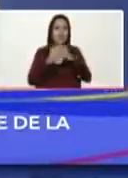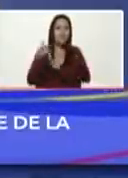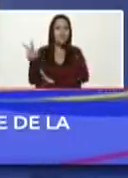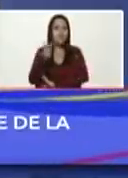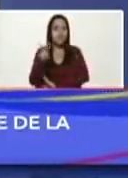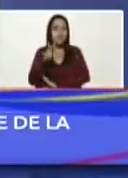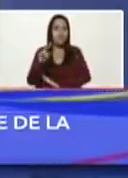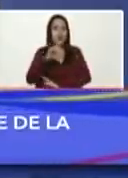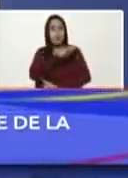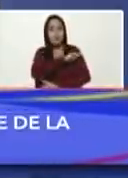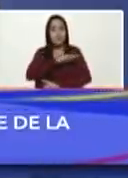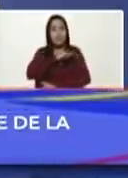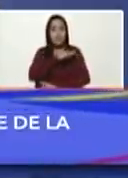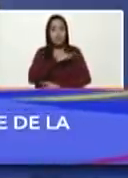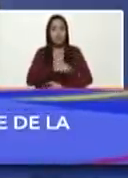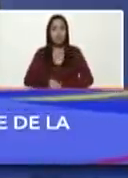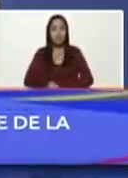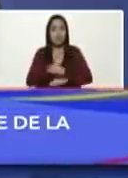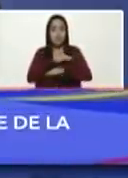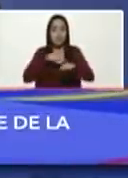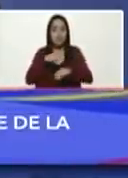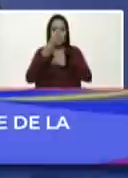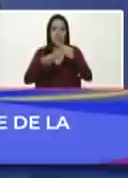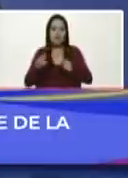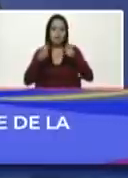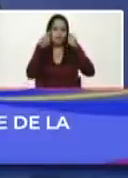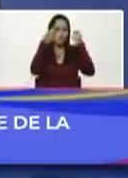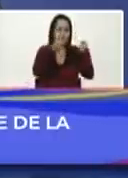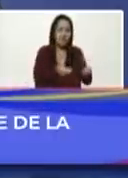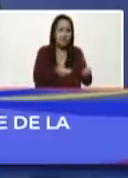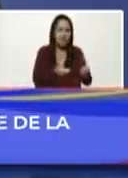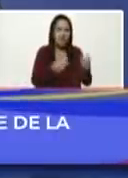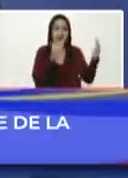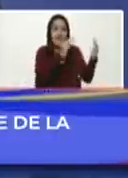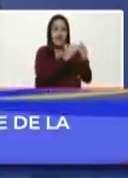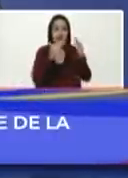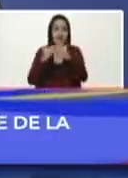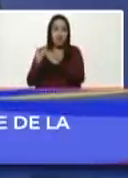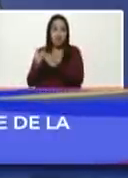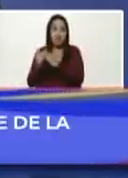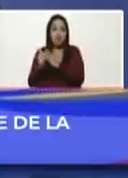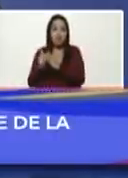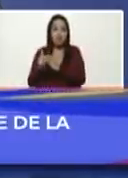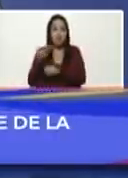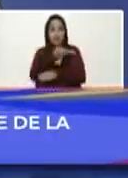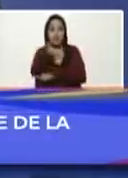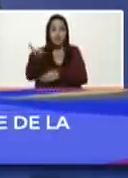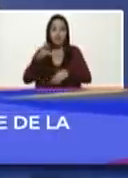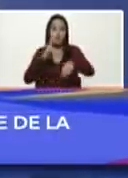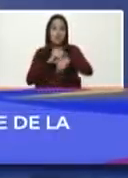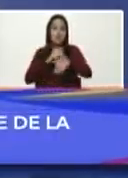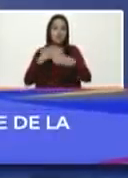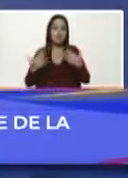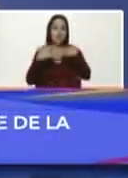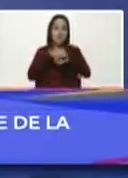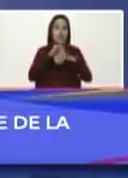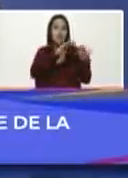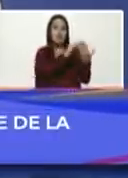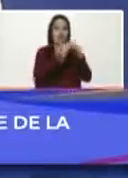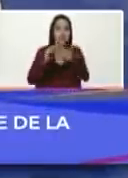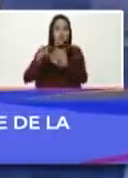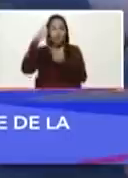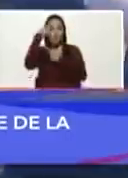ministro, se haga una asignación para entregarle vivienda a estos médicos integrales comunitarios y